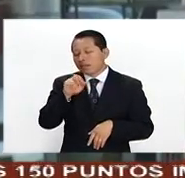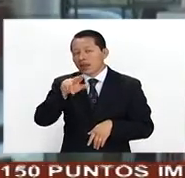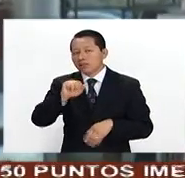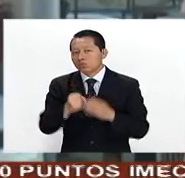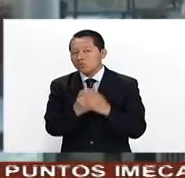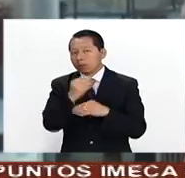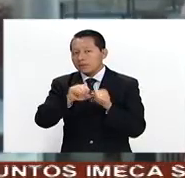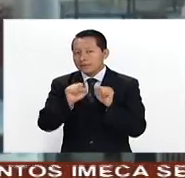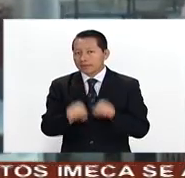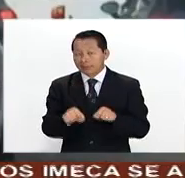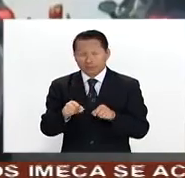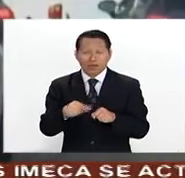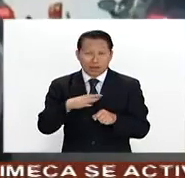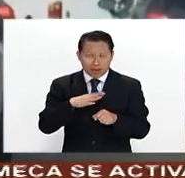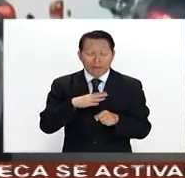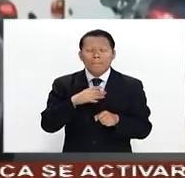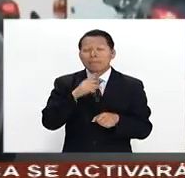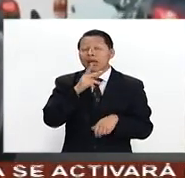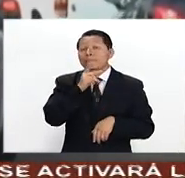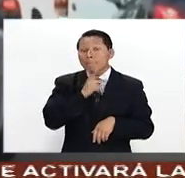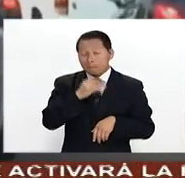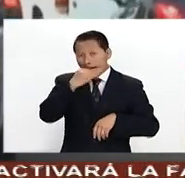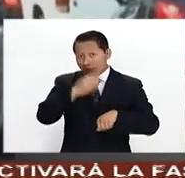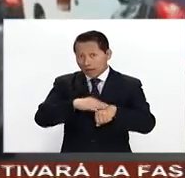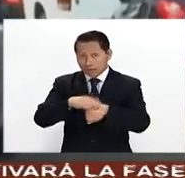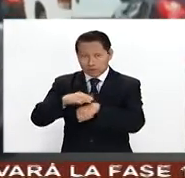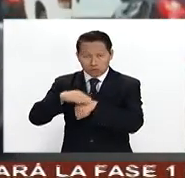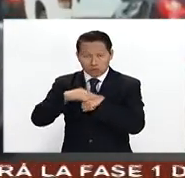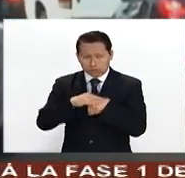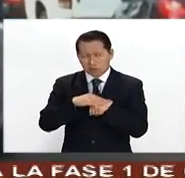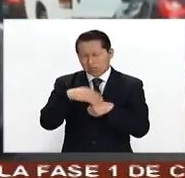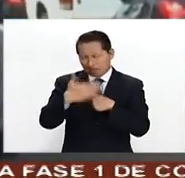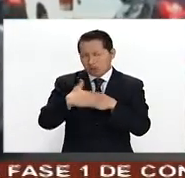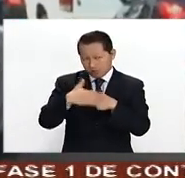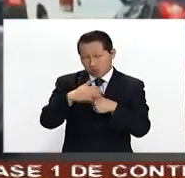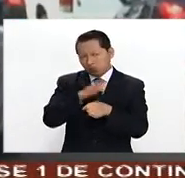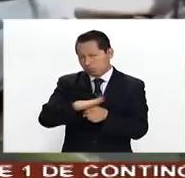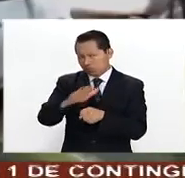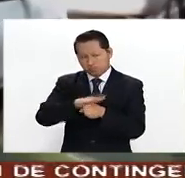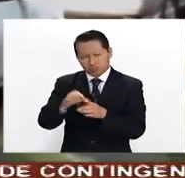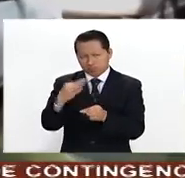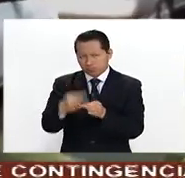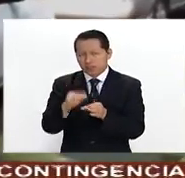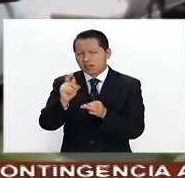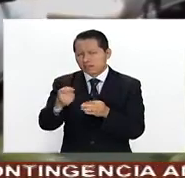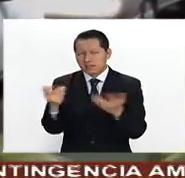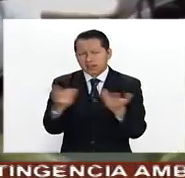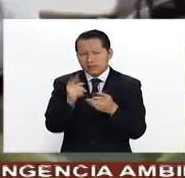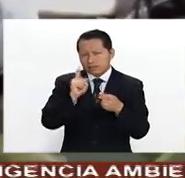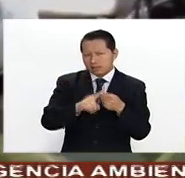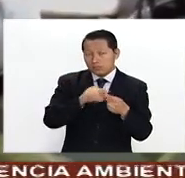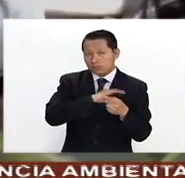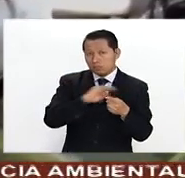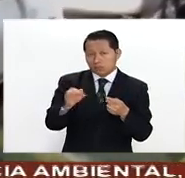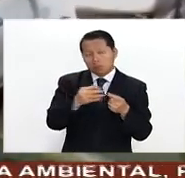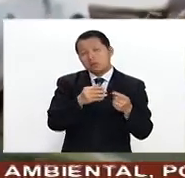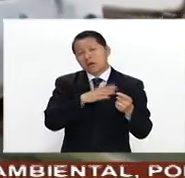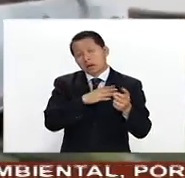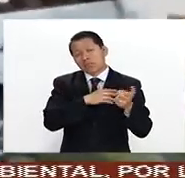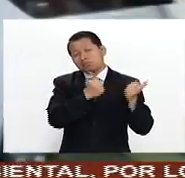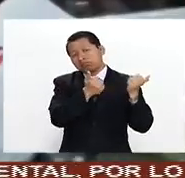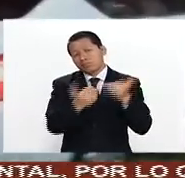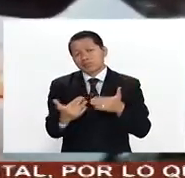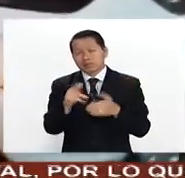Ante el desabasto de combustible, Pemex anunció medidas para regularizar el abasto. Una de ellas es el incremento de importación de gasolina